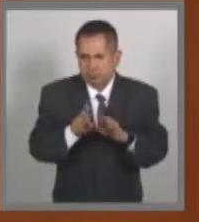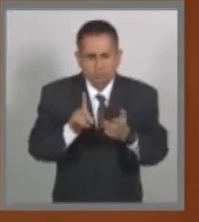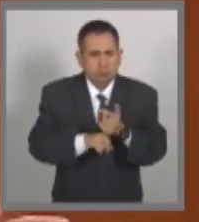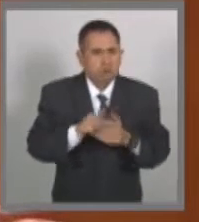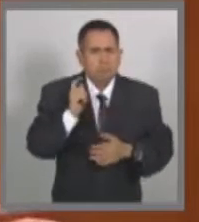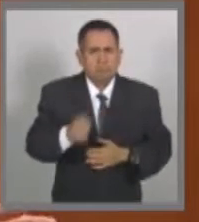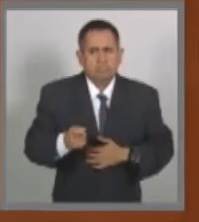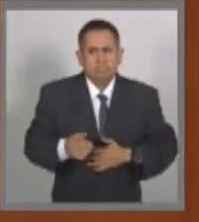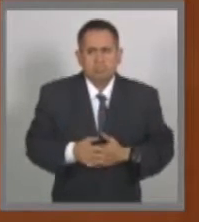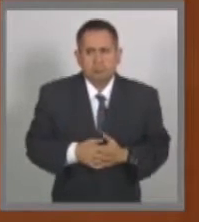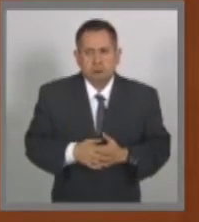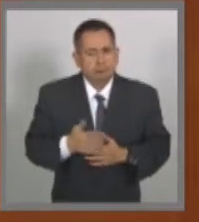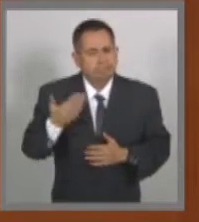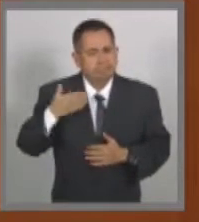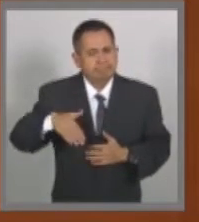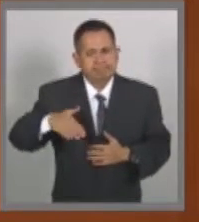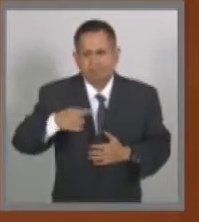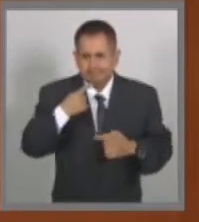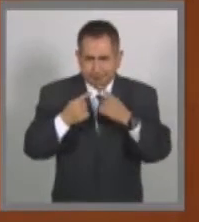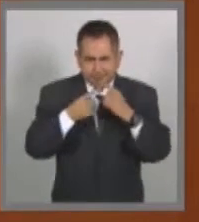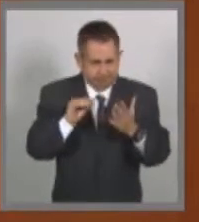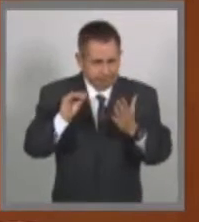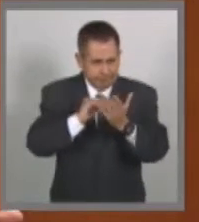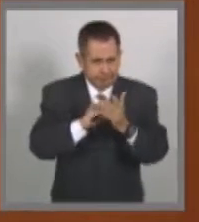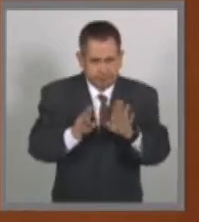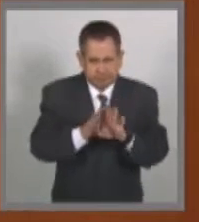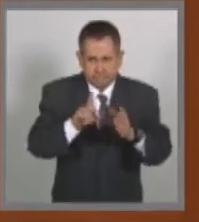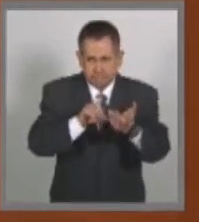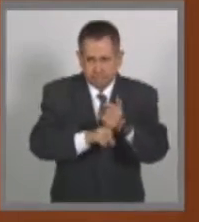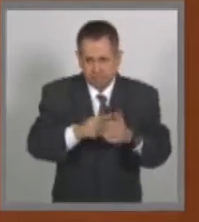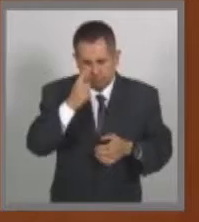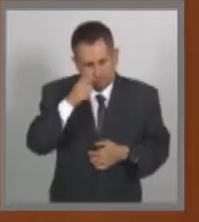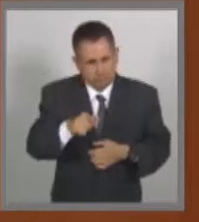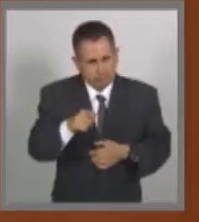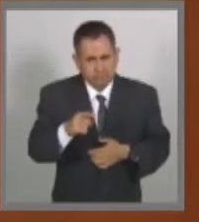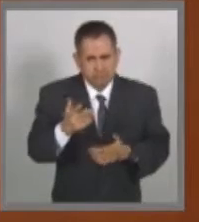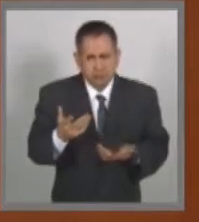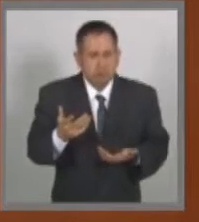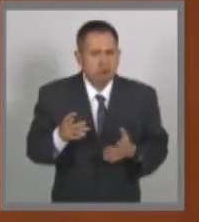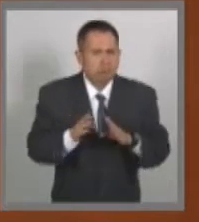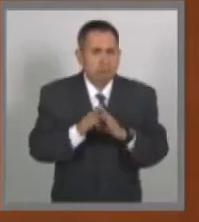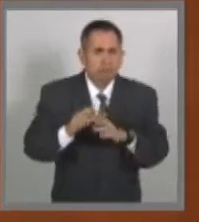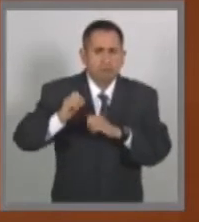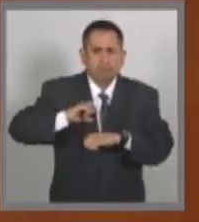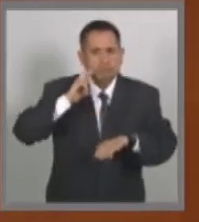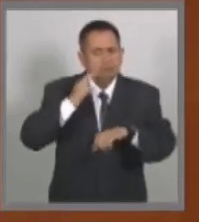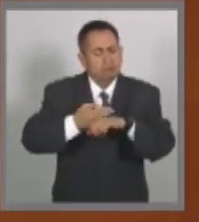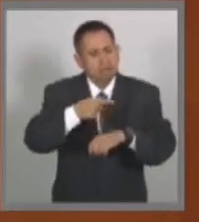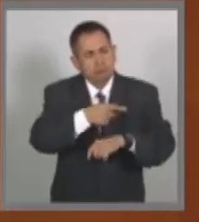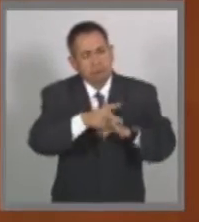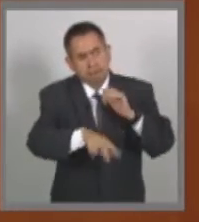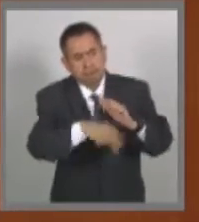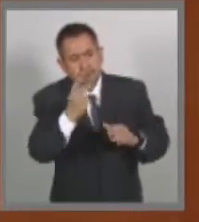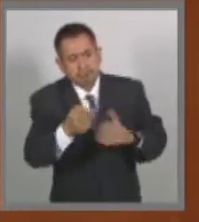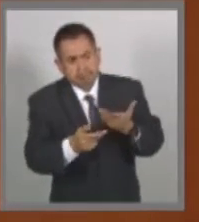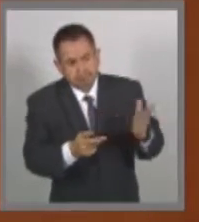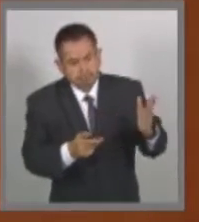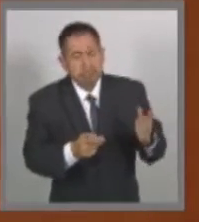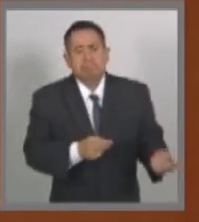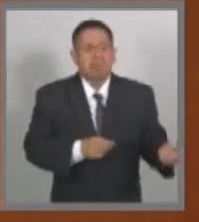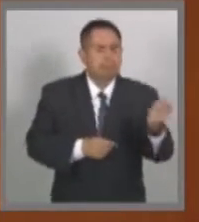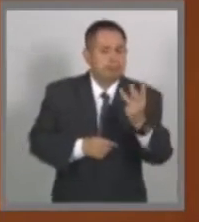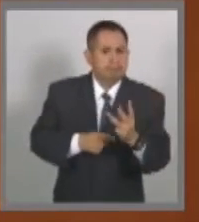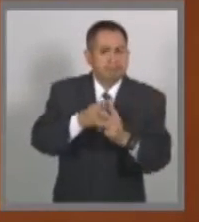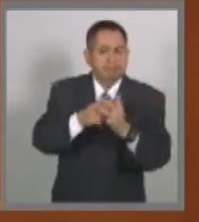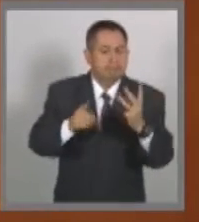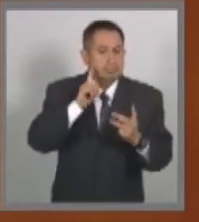ser, que se acaba de poner por el vencimiento de uno de los comisionados. Y como primera candidata se encuentra